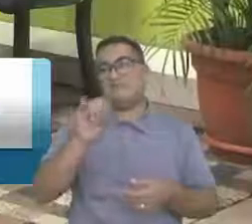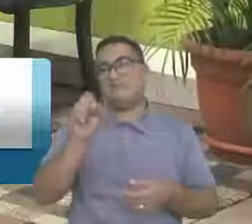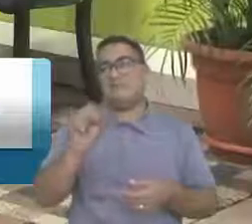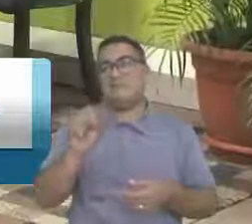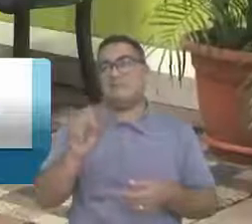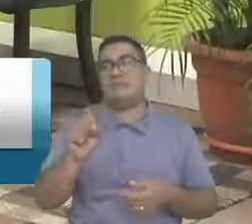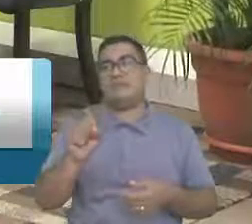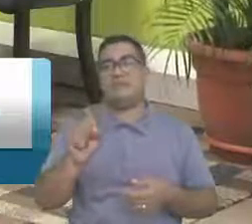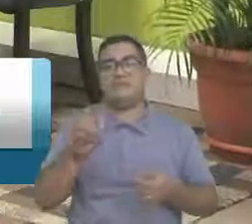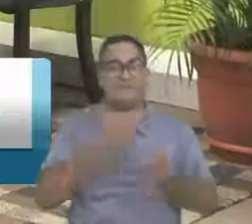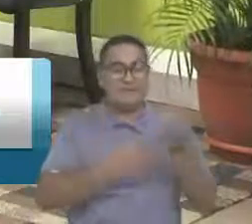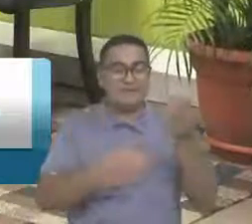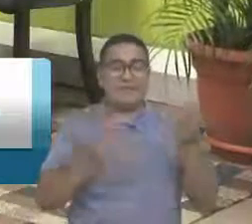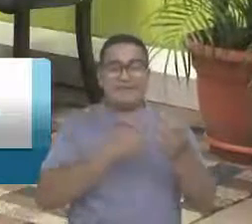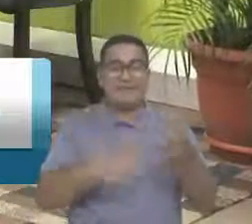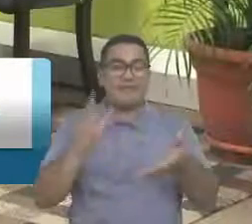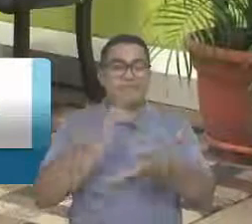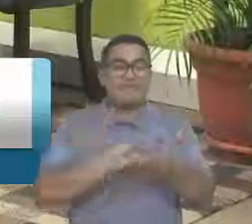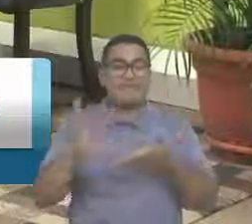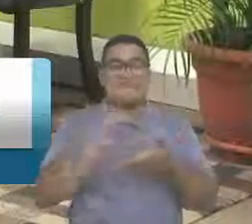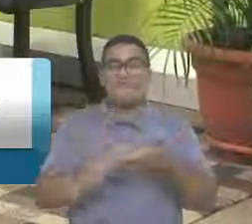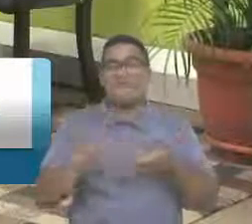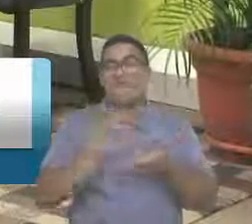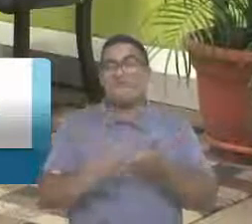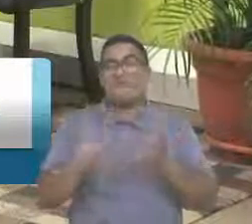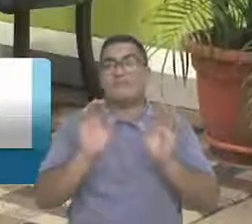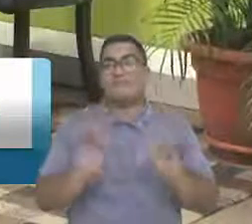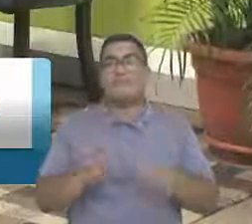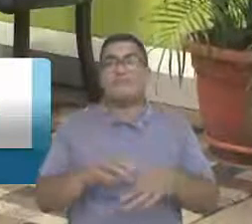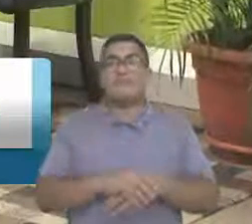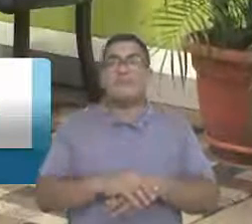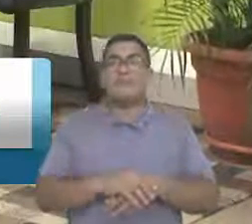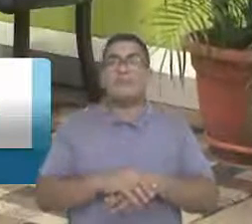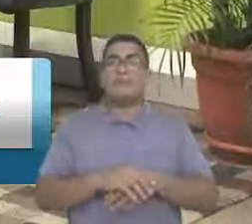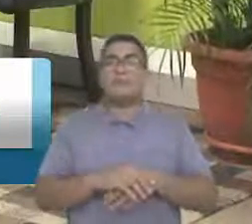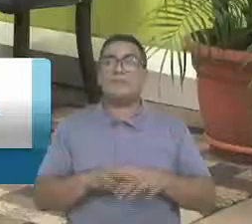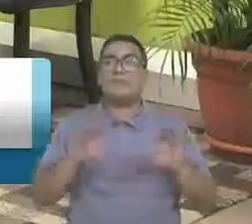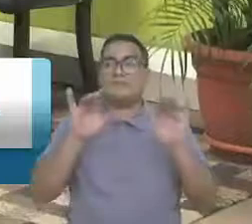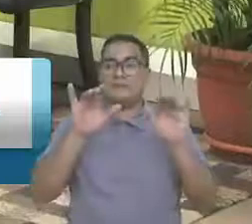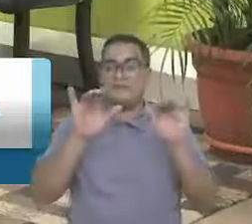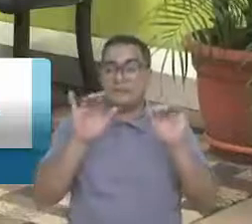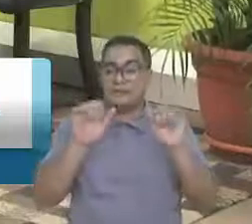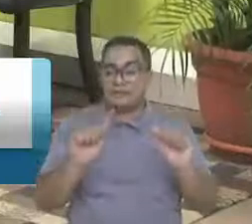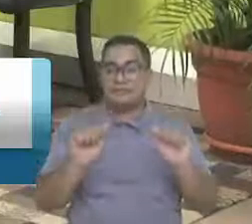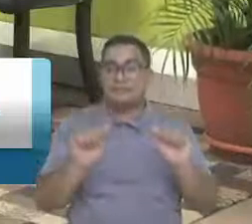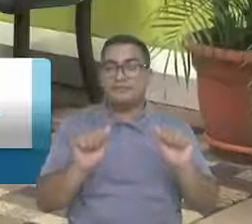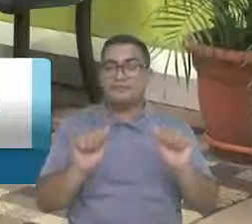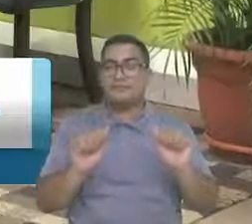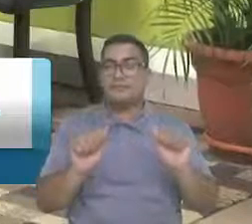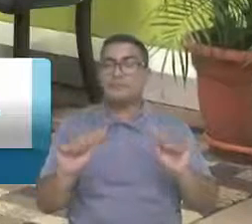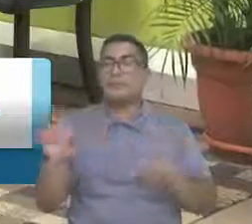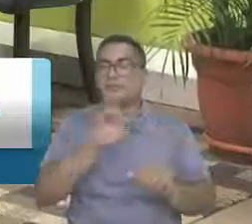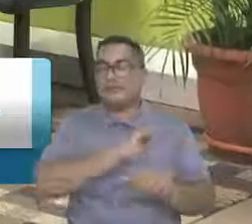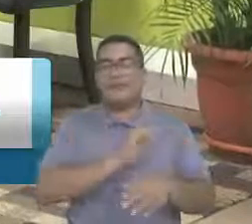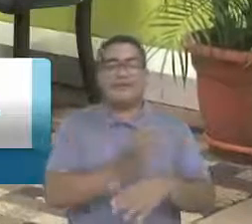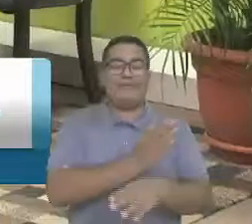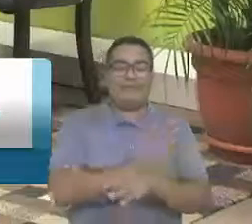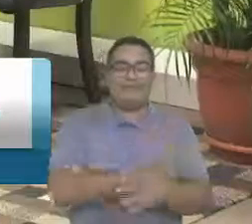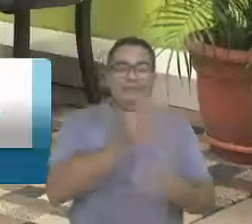de la sangre, por decir así. ¿Ya que la hemodiálisis? Sí. Ya existen, como les dije, criterios ya